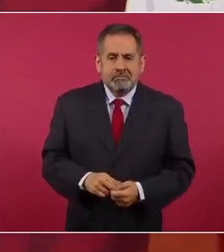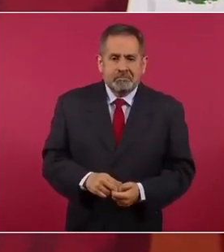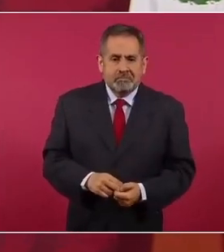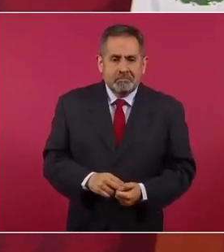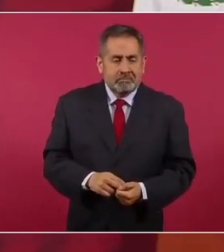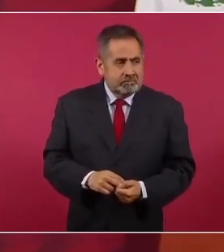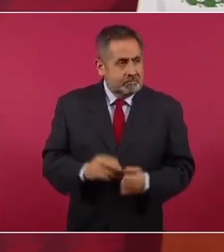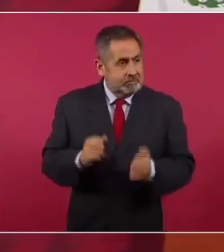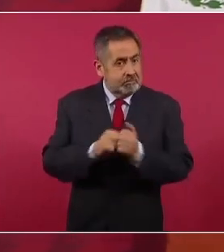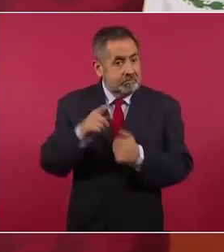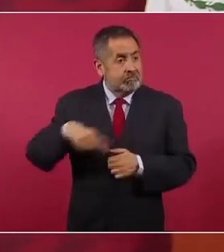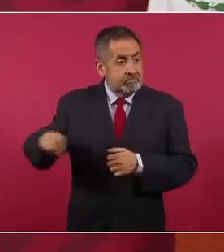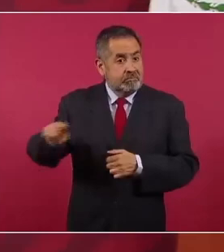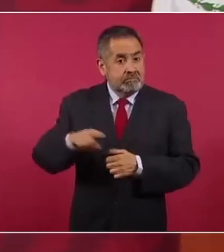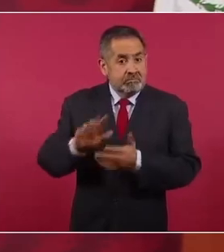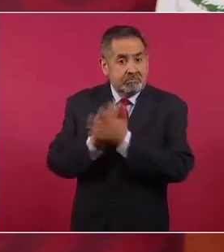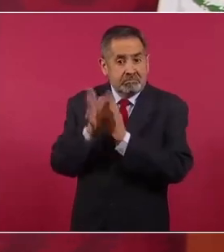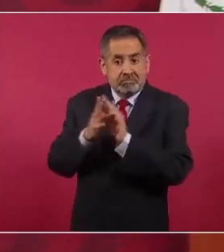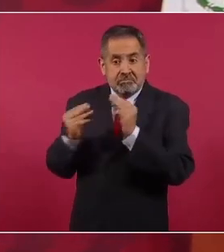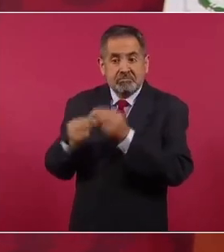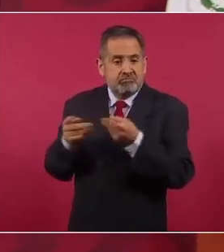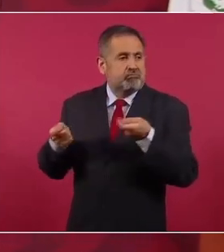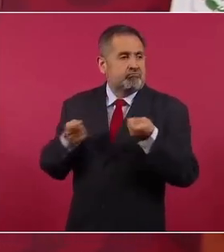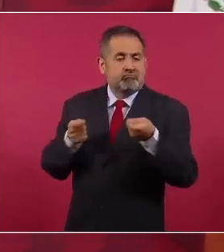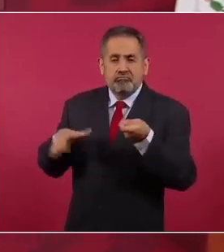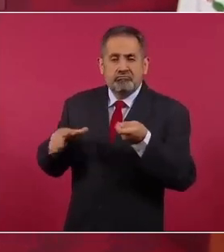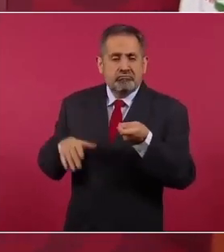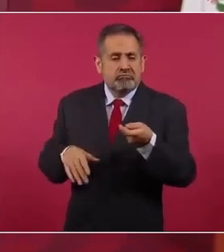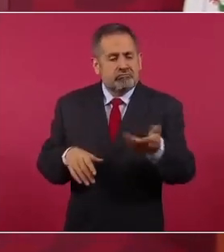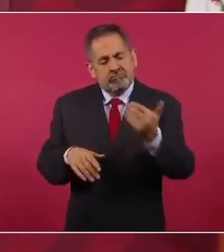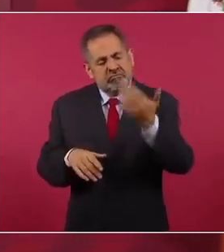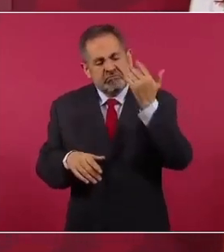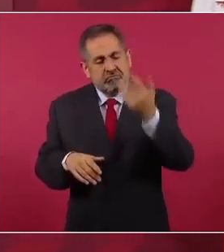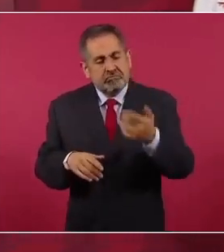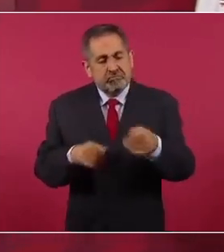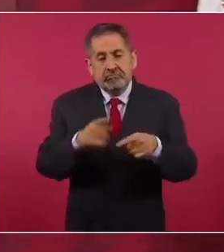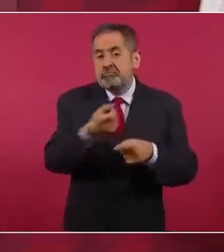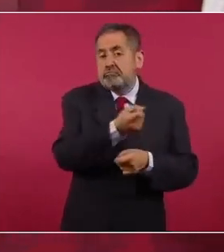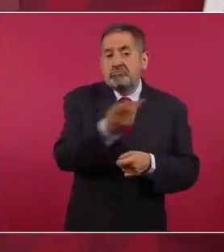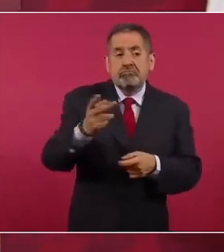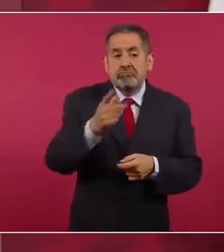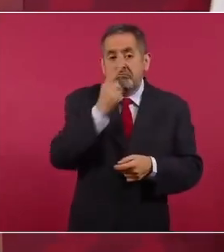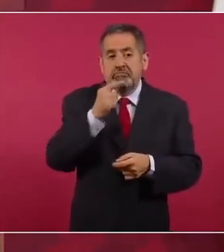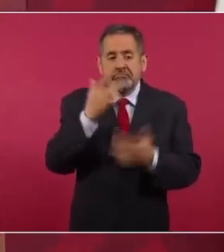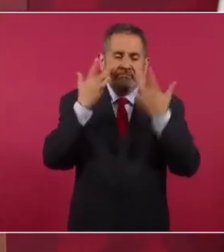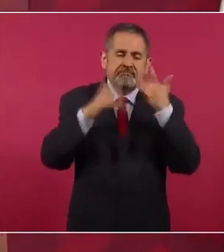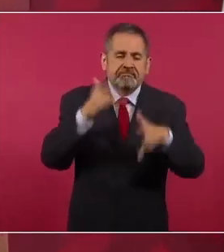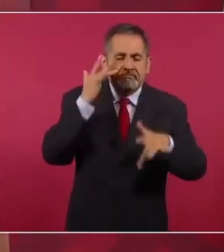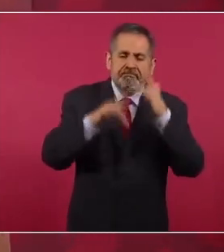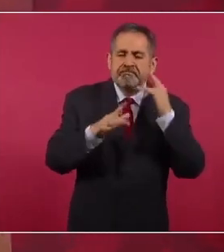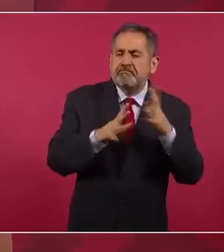Con los que tenían el control de la plaza.